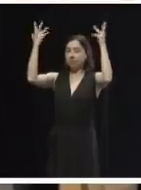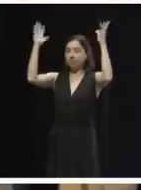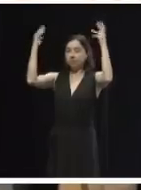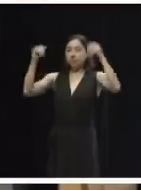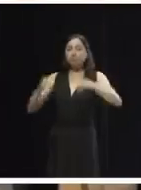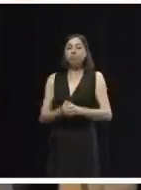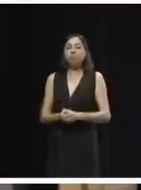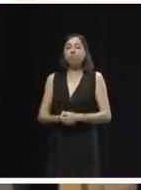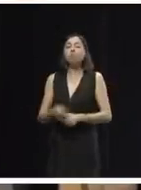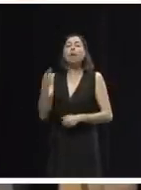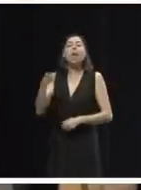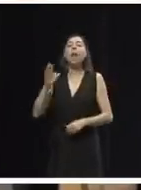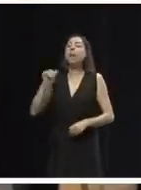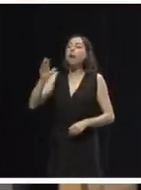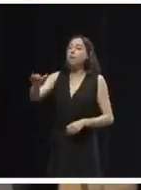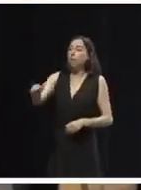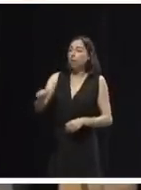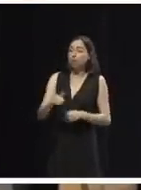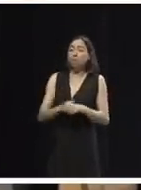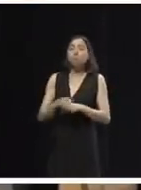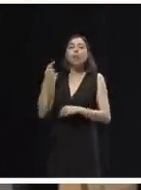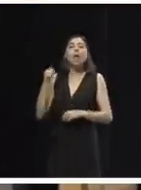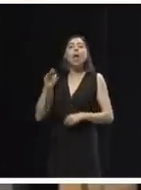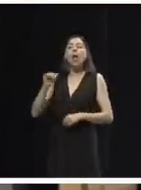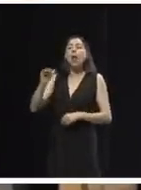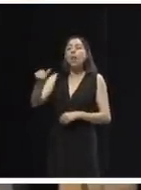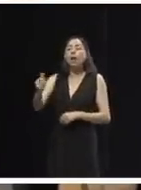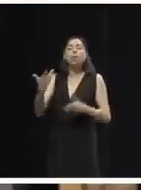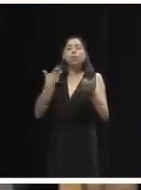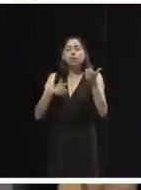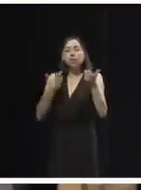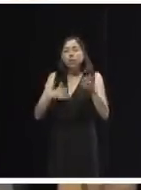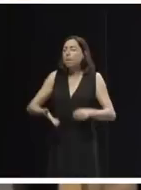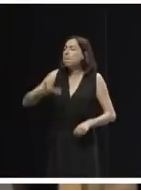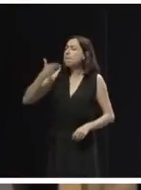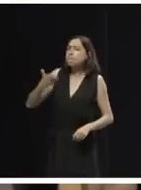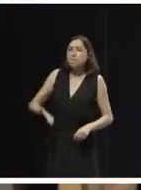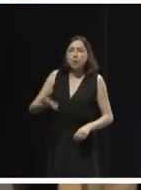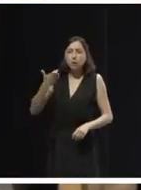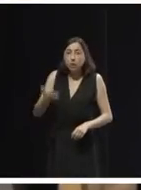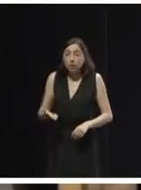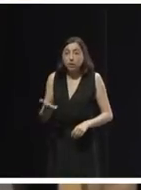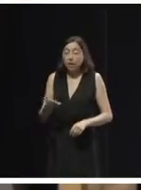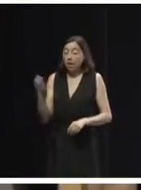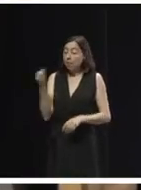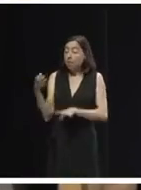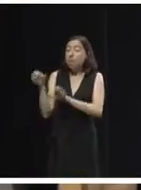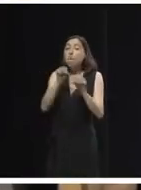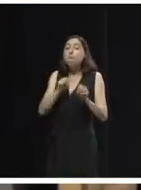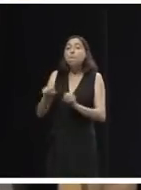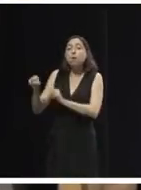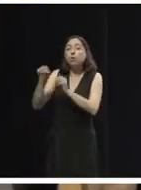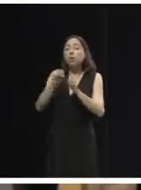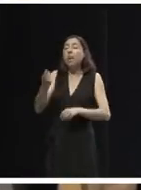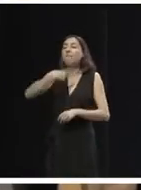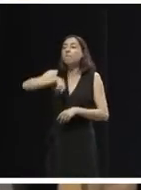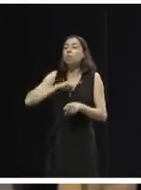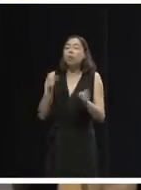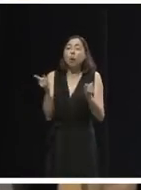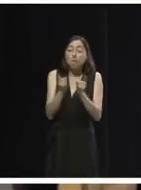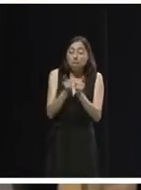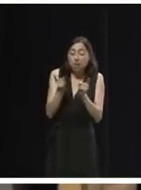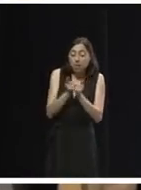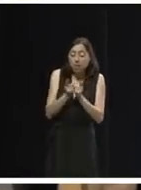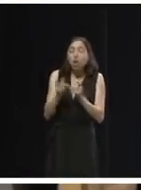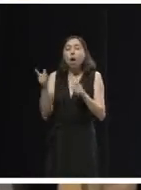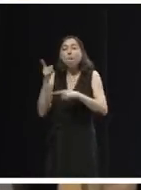Y el campo sevillano importantísimo. Tenemos que proteger a nuestros medianos y pequeños